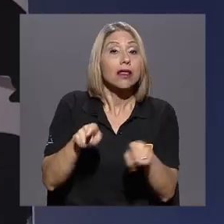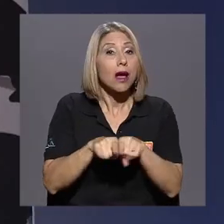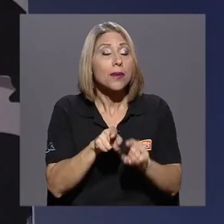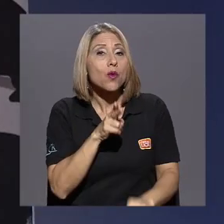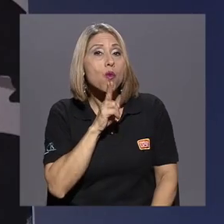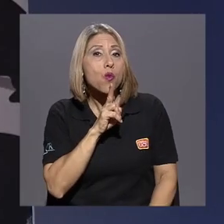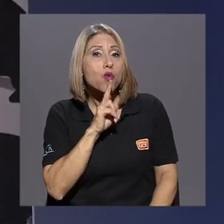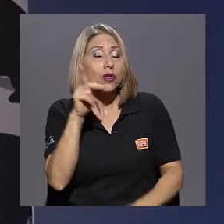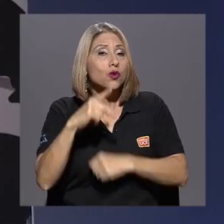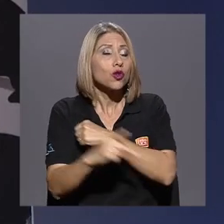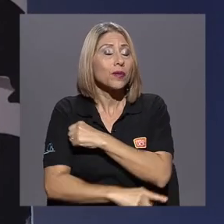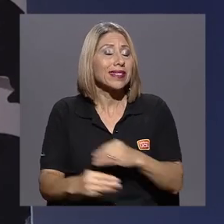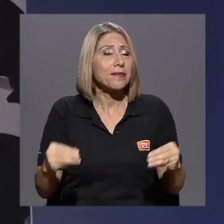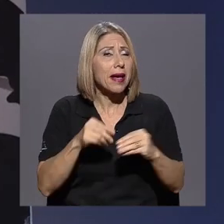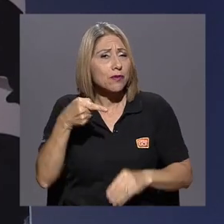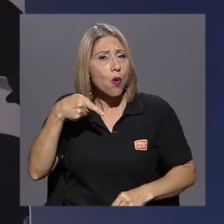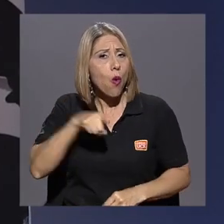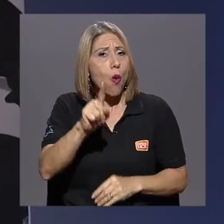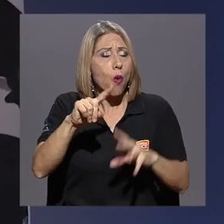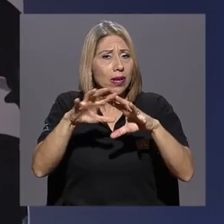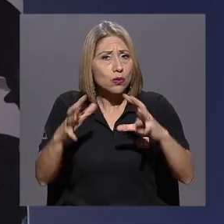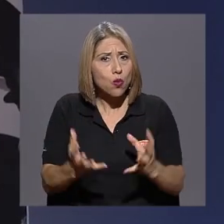mundo, y donde hoy por hoy,